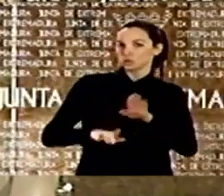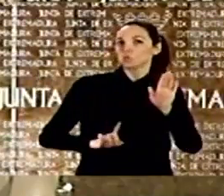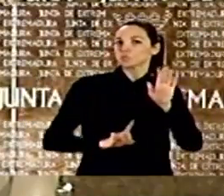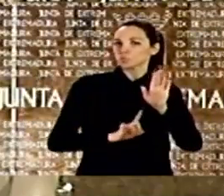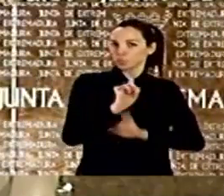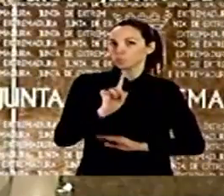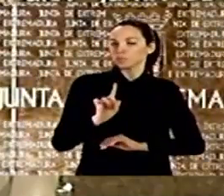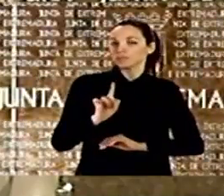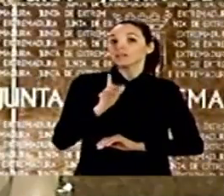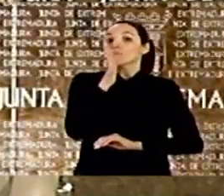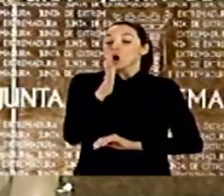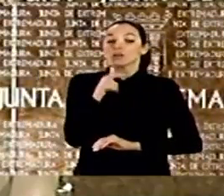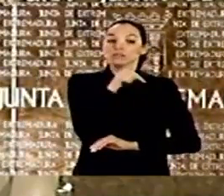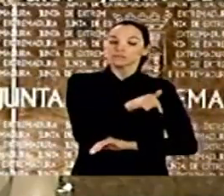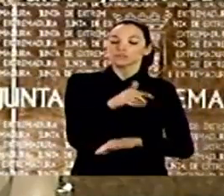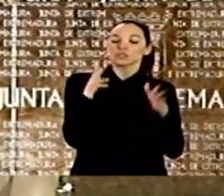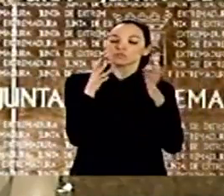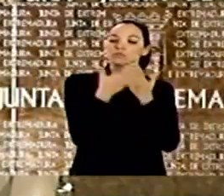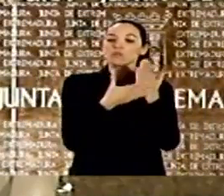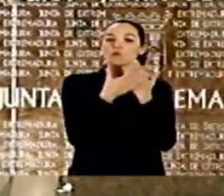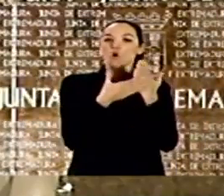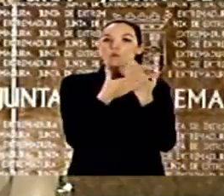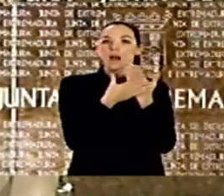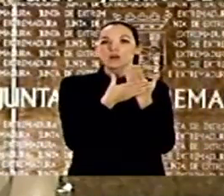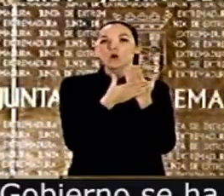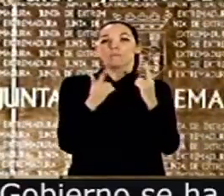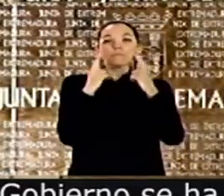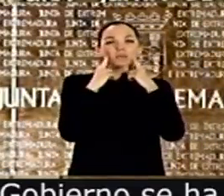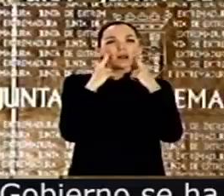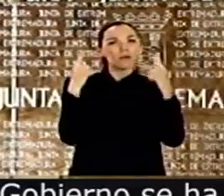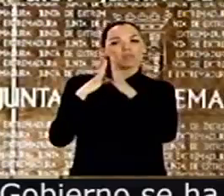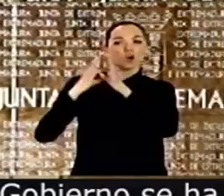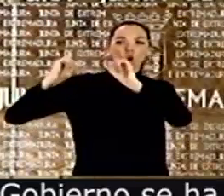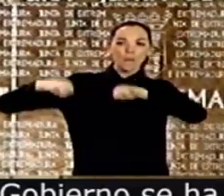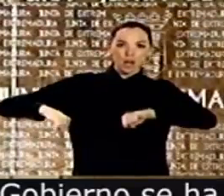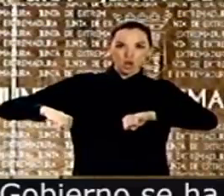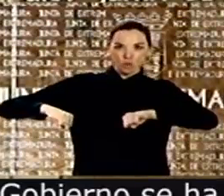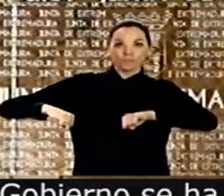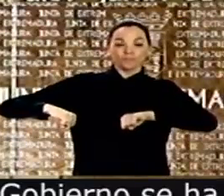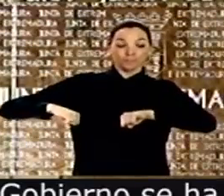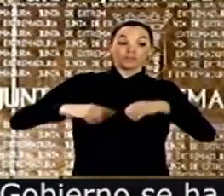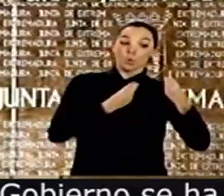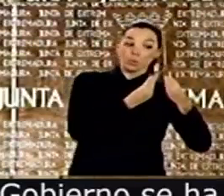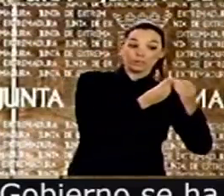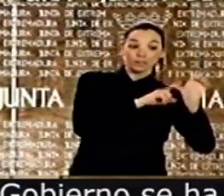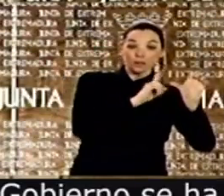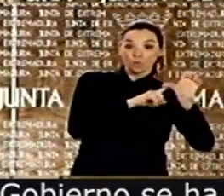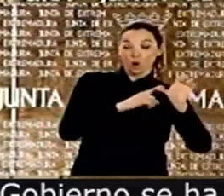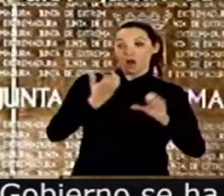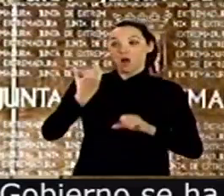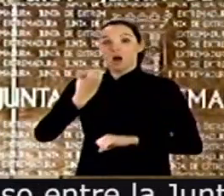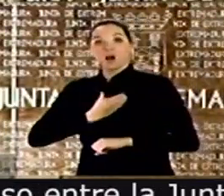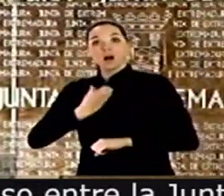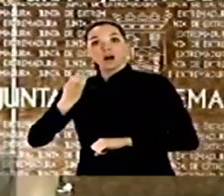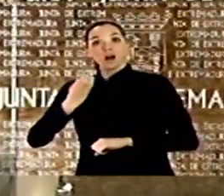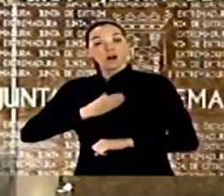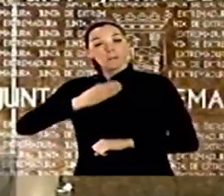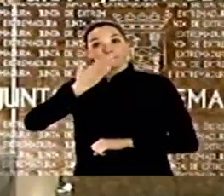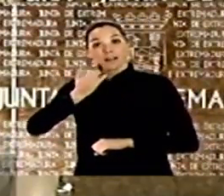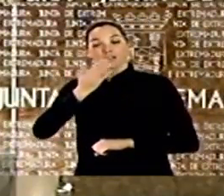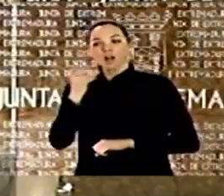Gobierno se ha materializado a través del primer convenio, en este caso entre la Junta de Extremadura y el Ayuntamiento de